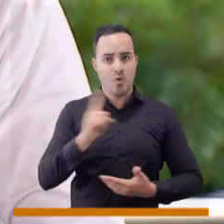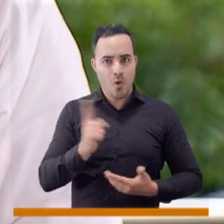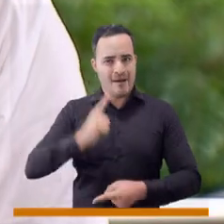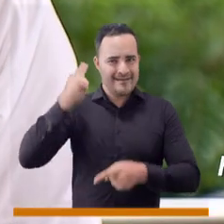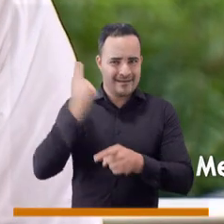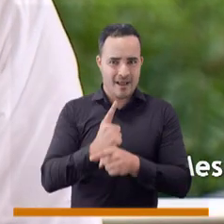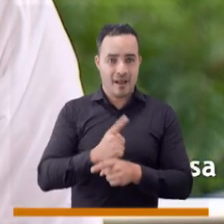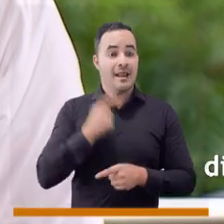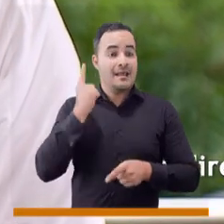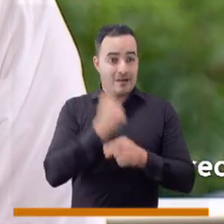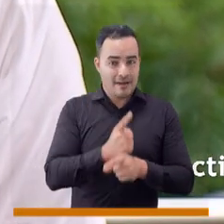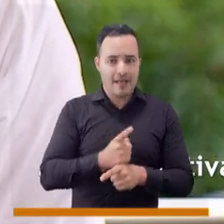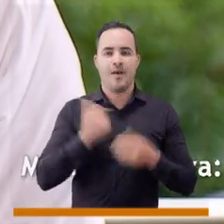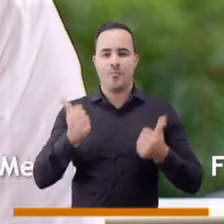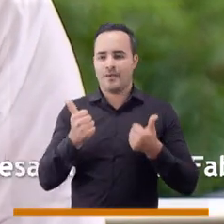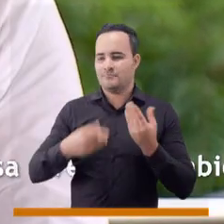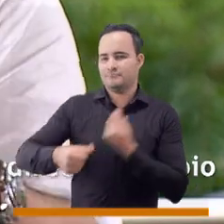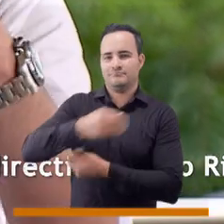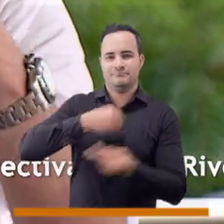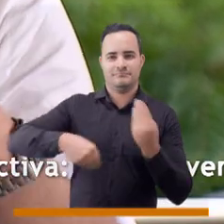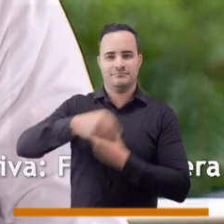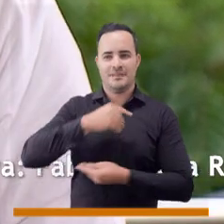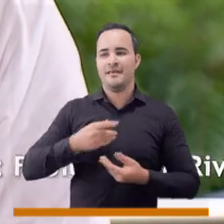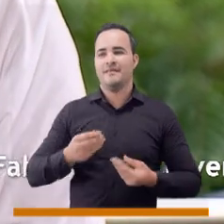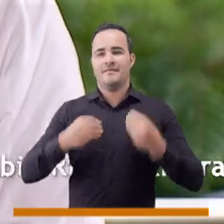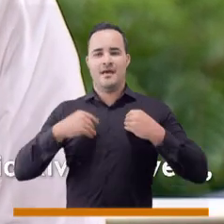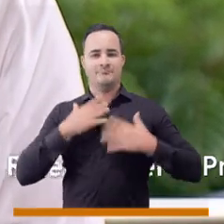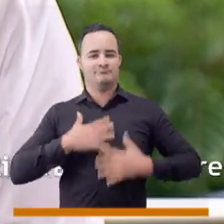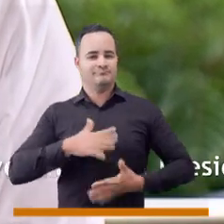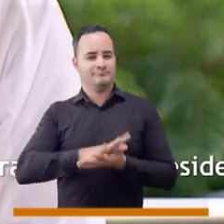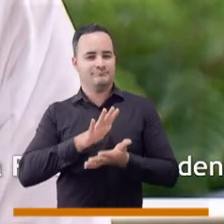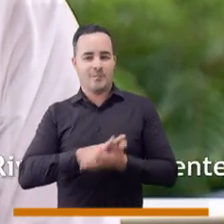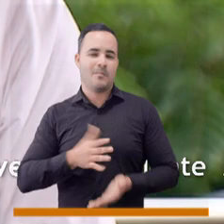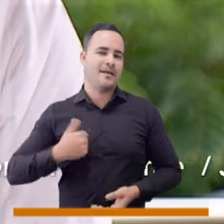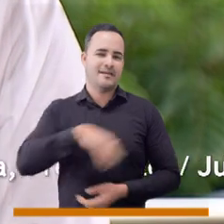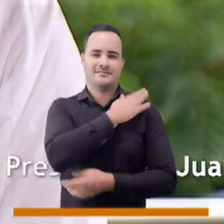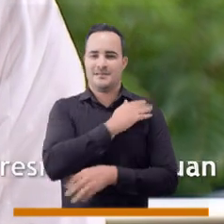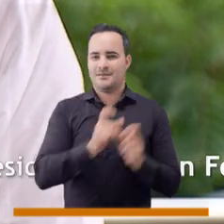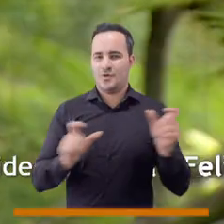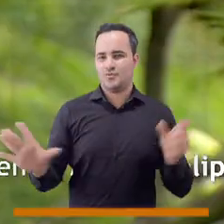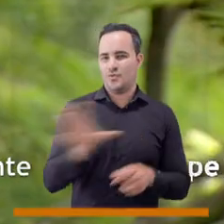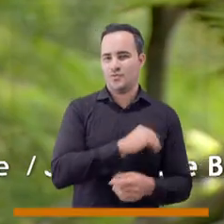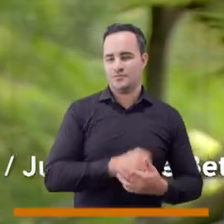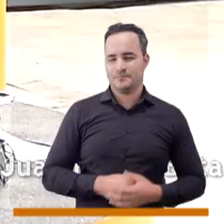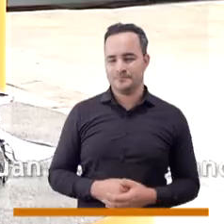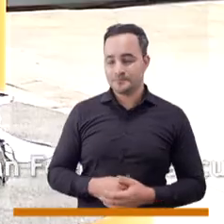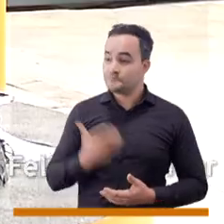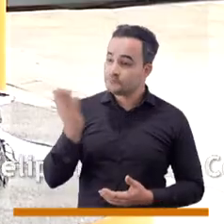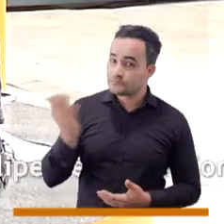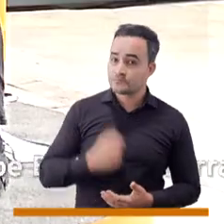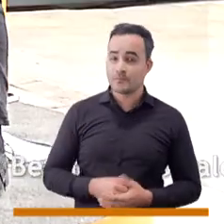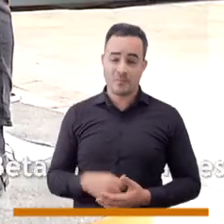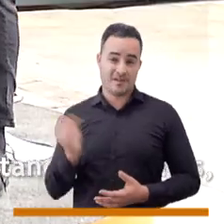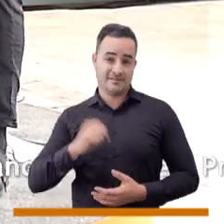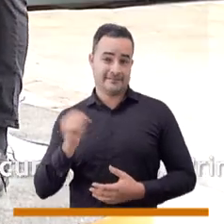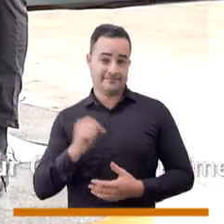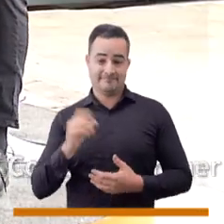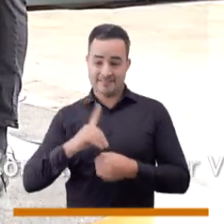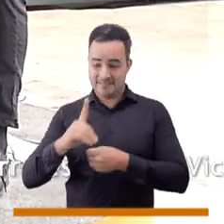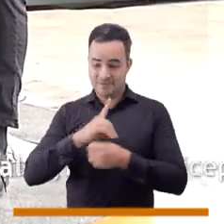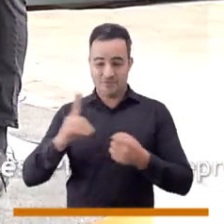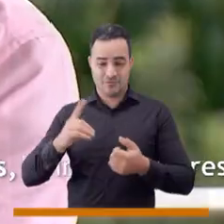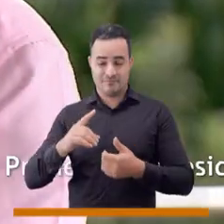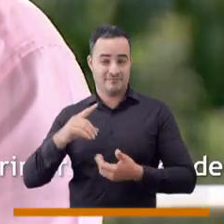mayor capacidad económica de todos nuestros bolsillos y mayor tranquilidad para todos los países. Abogado. Catherine, ciencia, tecnología